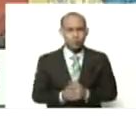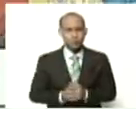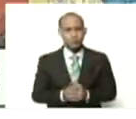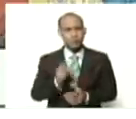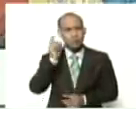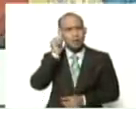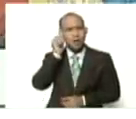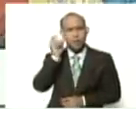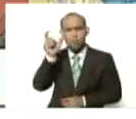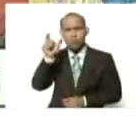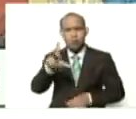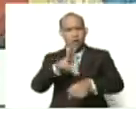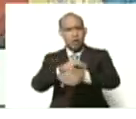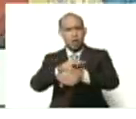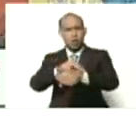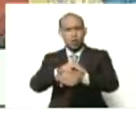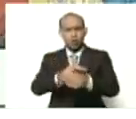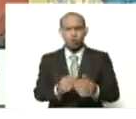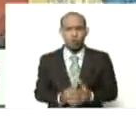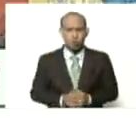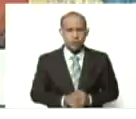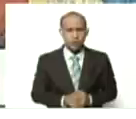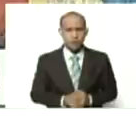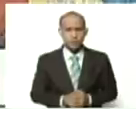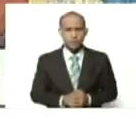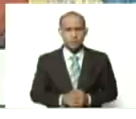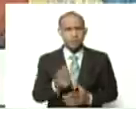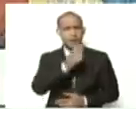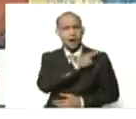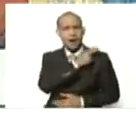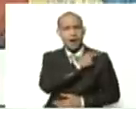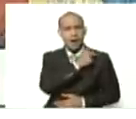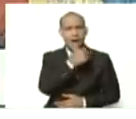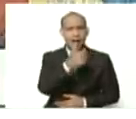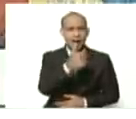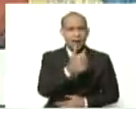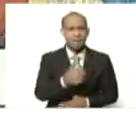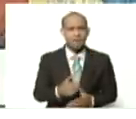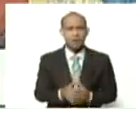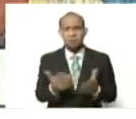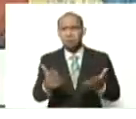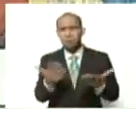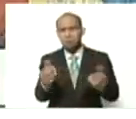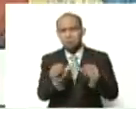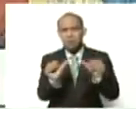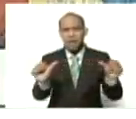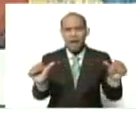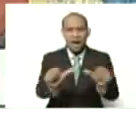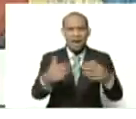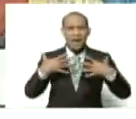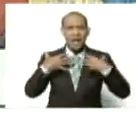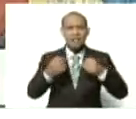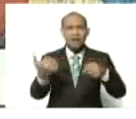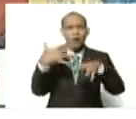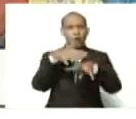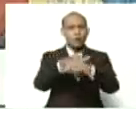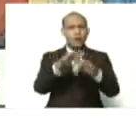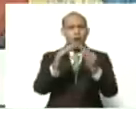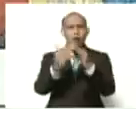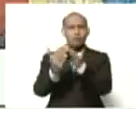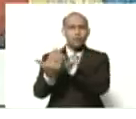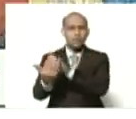Núñez, la doctora Eliana Núñez, jefa de la área de Salud Integral